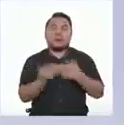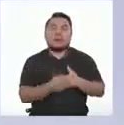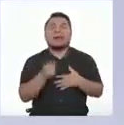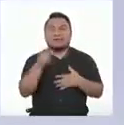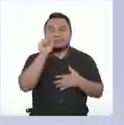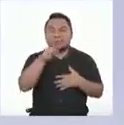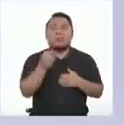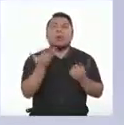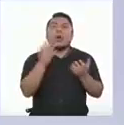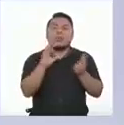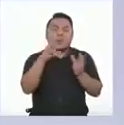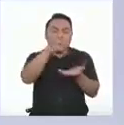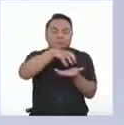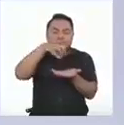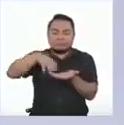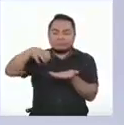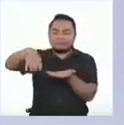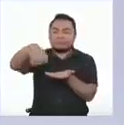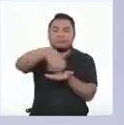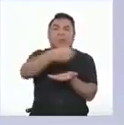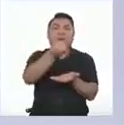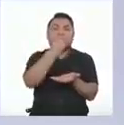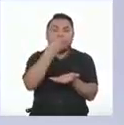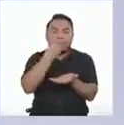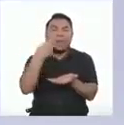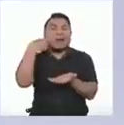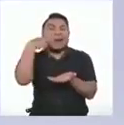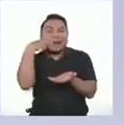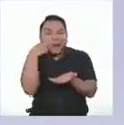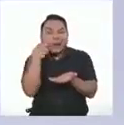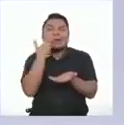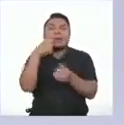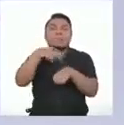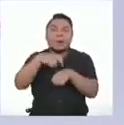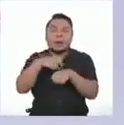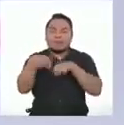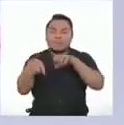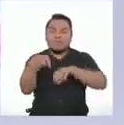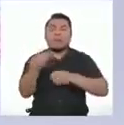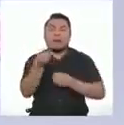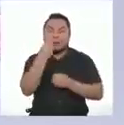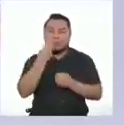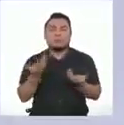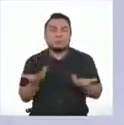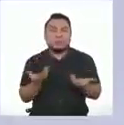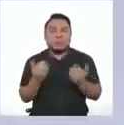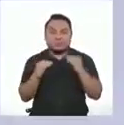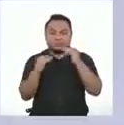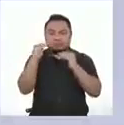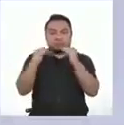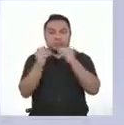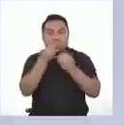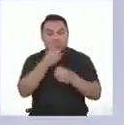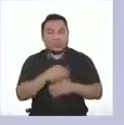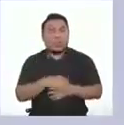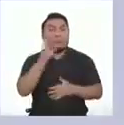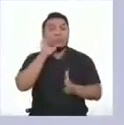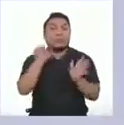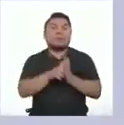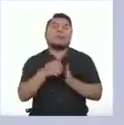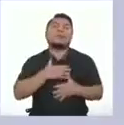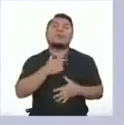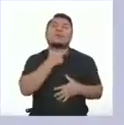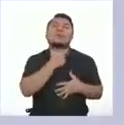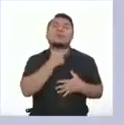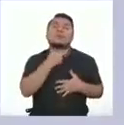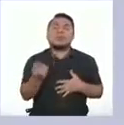ver qué porcentaje de proteínas, de carbohidratos y de todos sus demás componentes tiene este alimento. Por ejemplo, a mí me encanta